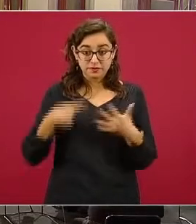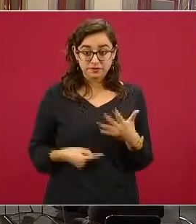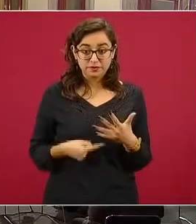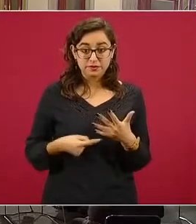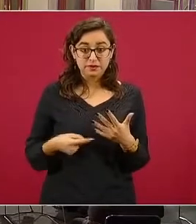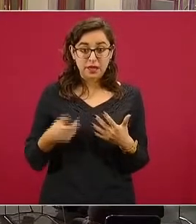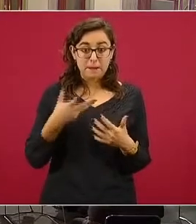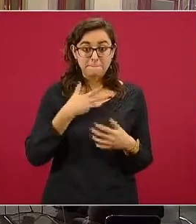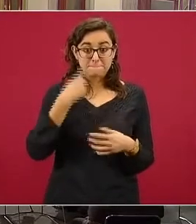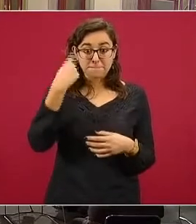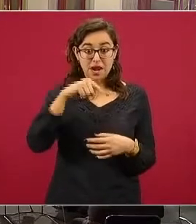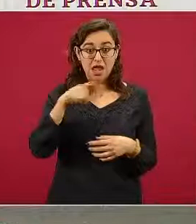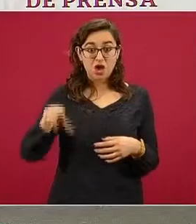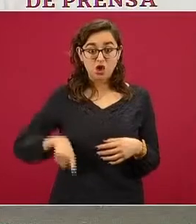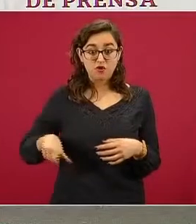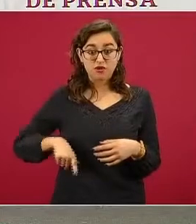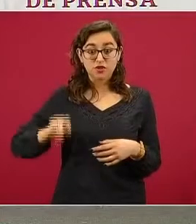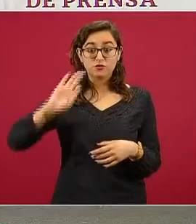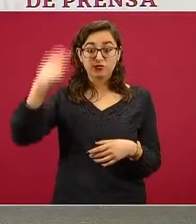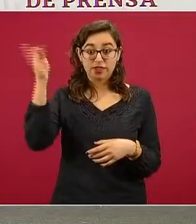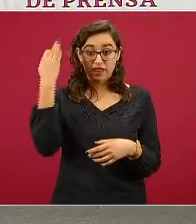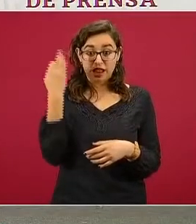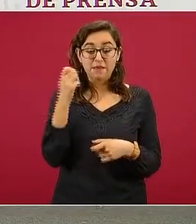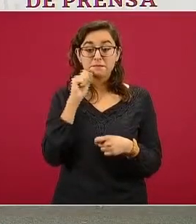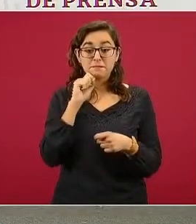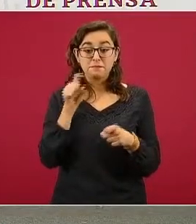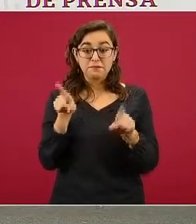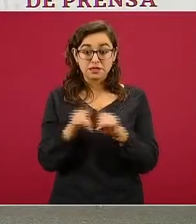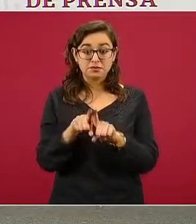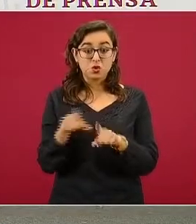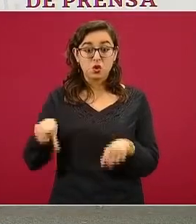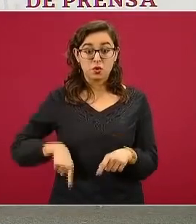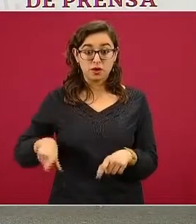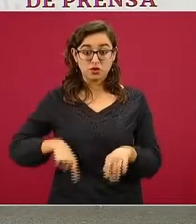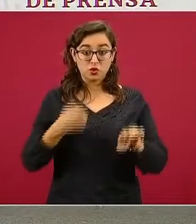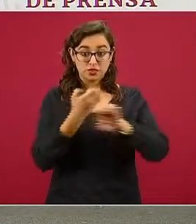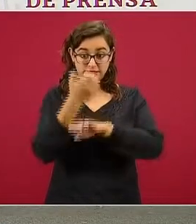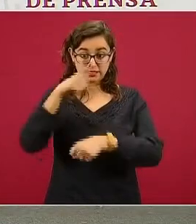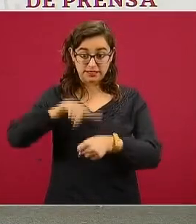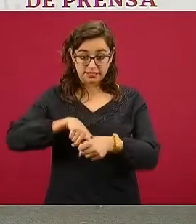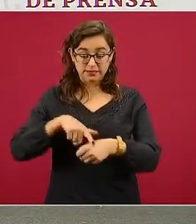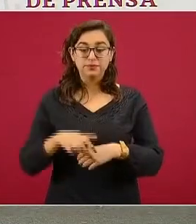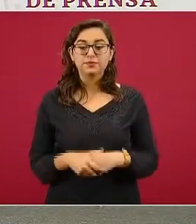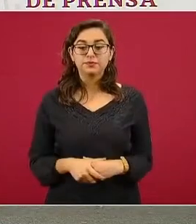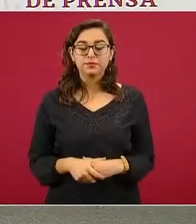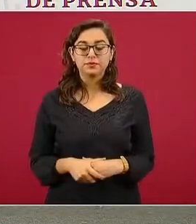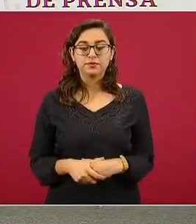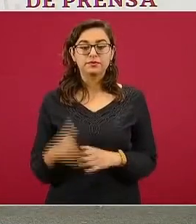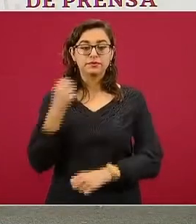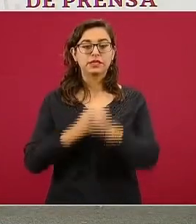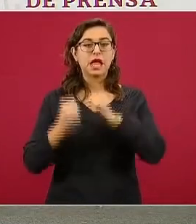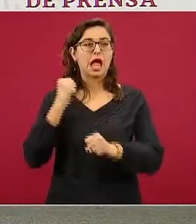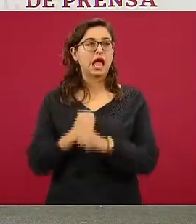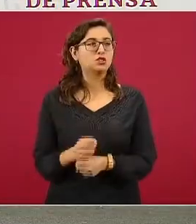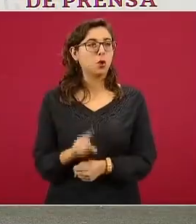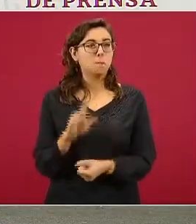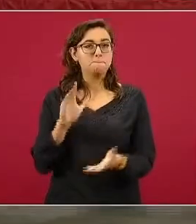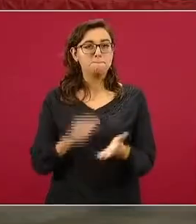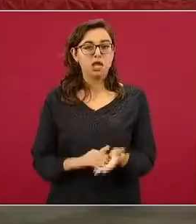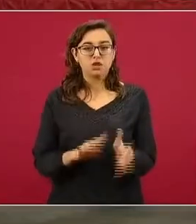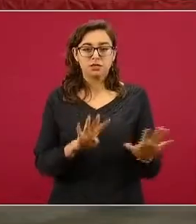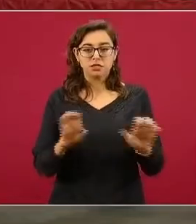establecen para el gobierno federal y para los gobiernos estatales. Desde